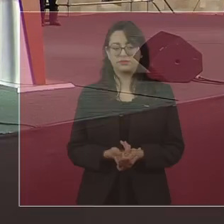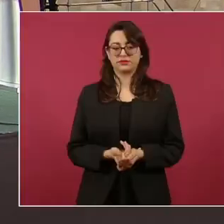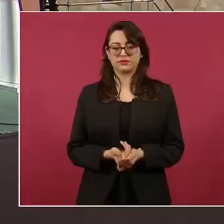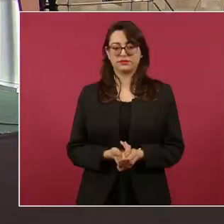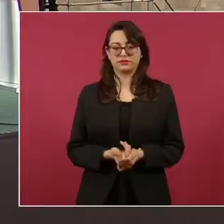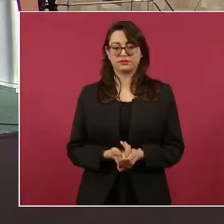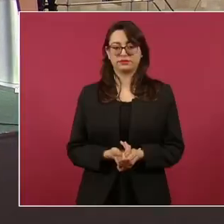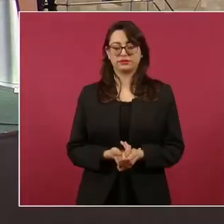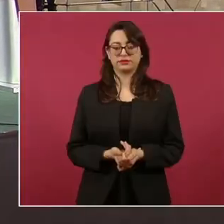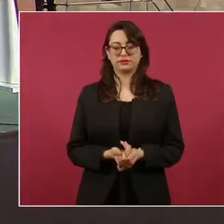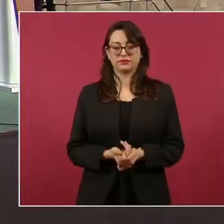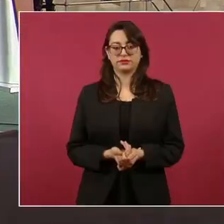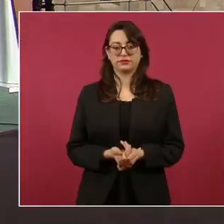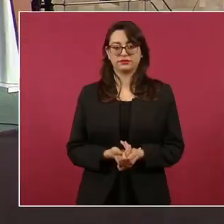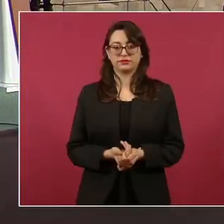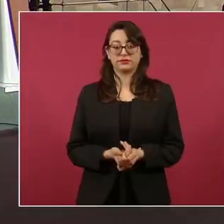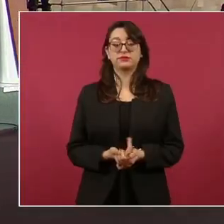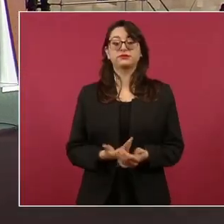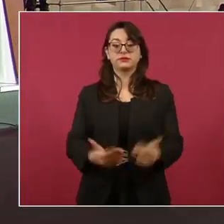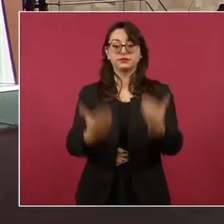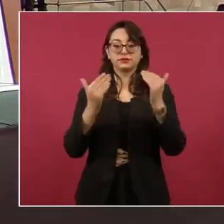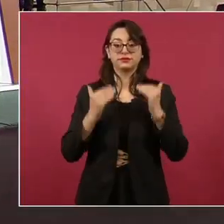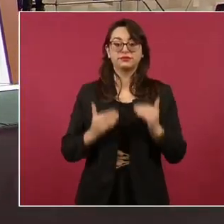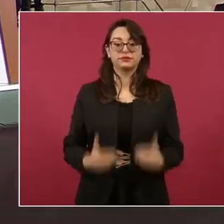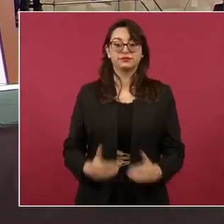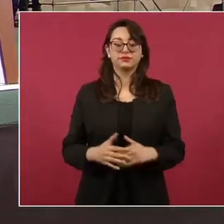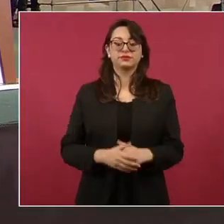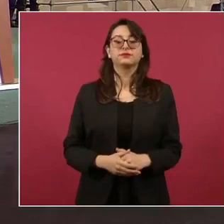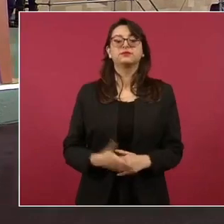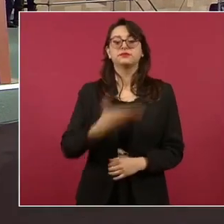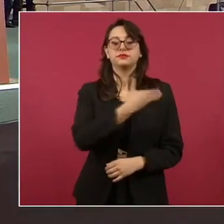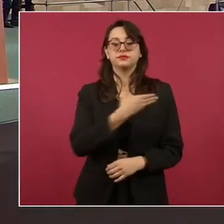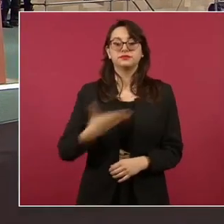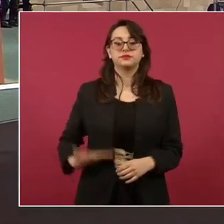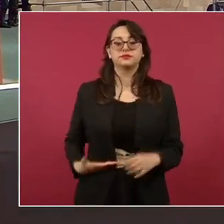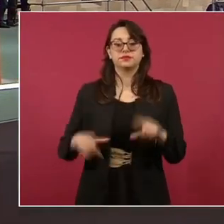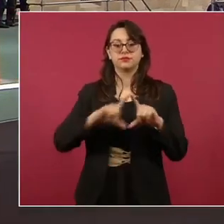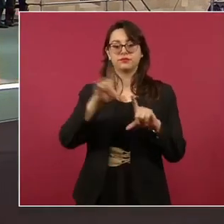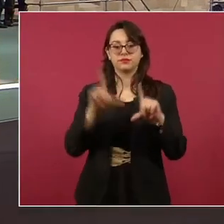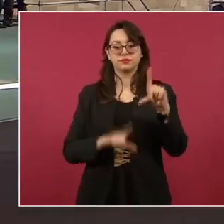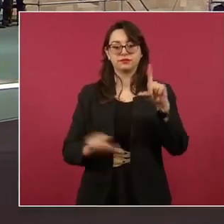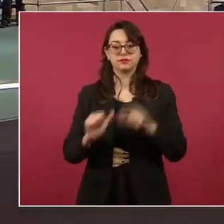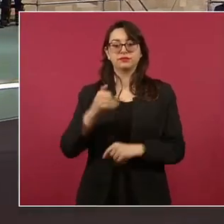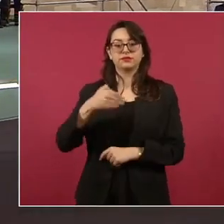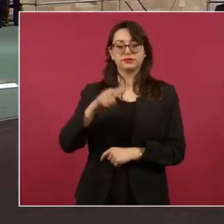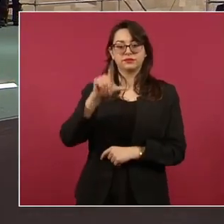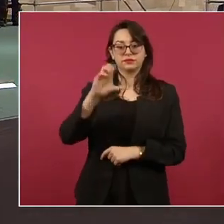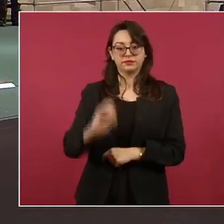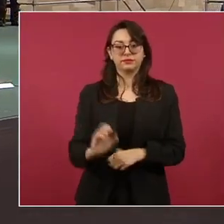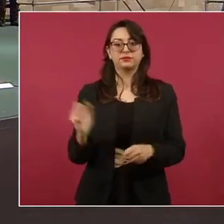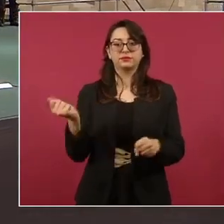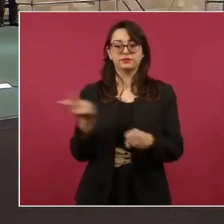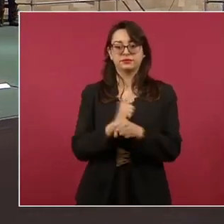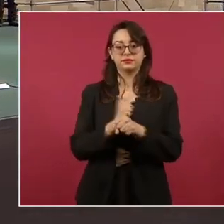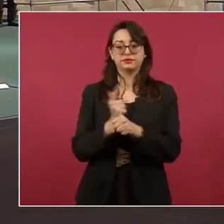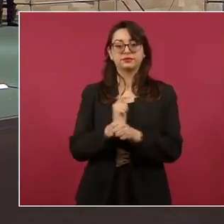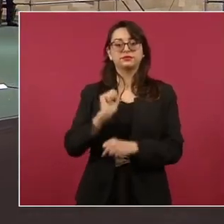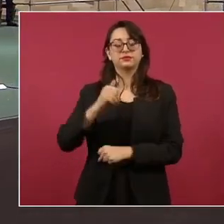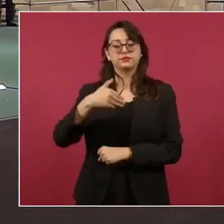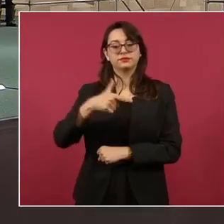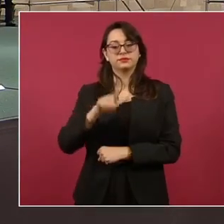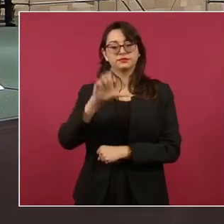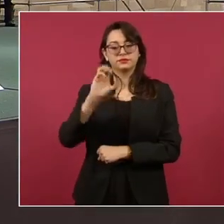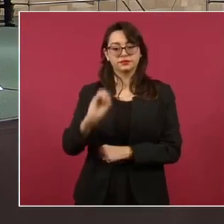Escuchemos el mensaje del presidente constitucional de los Estados Unidos mexicanos, licenciado